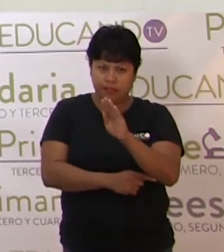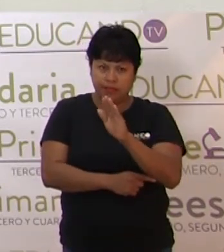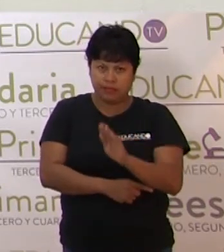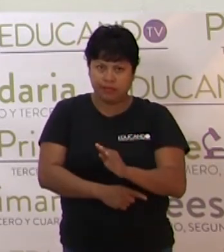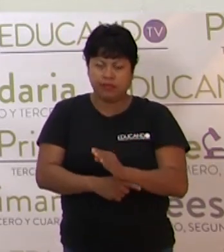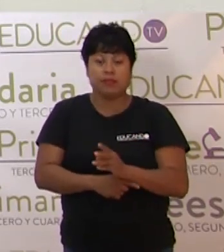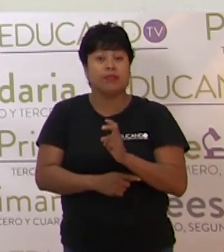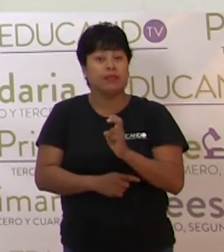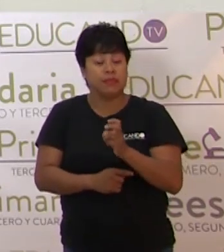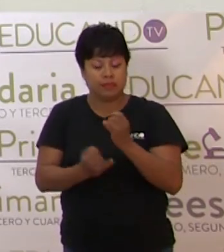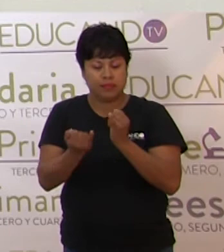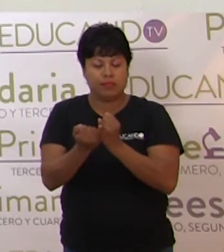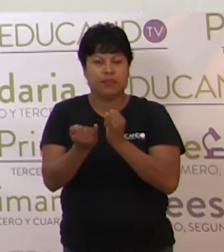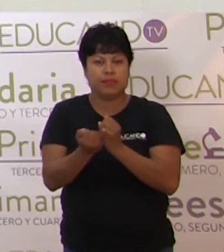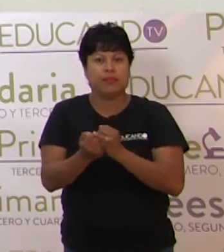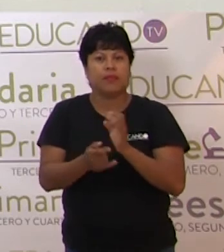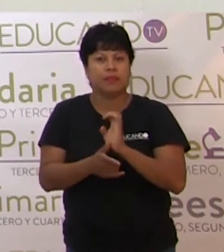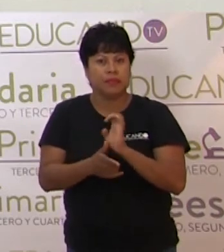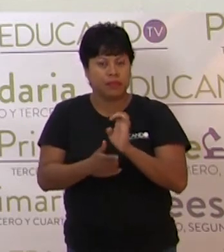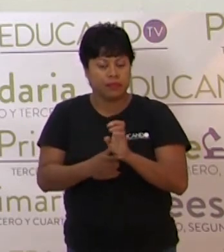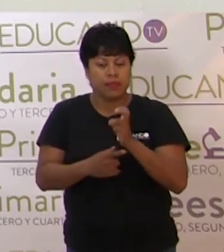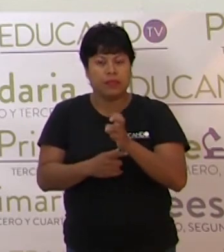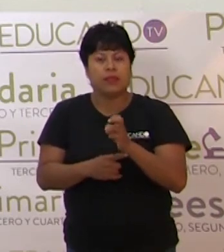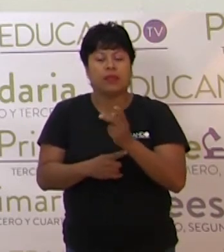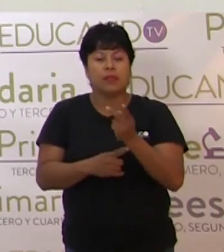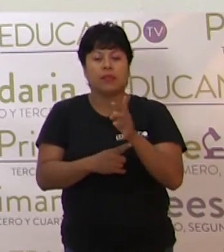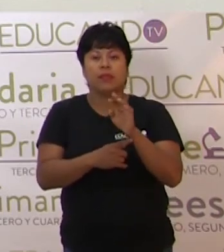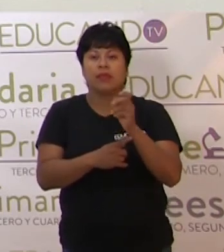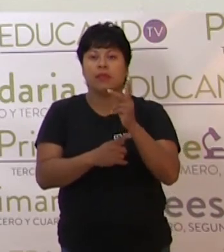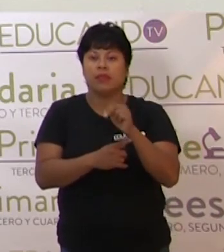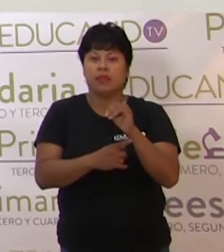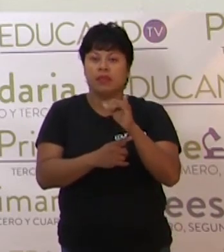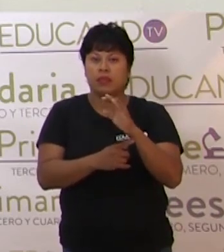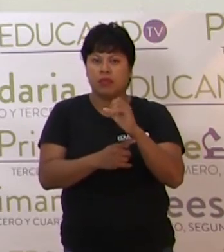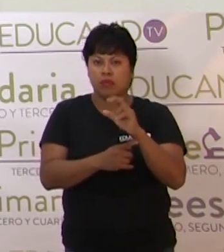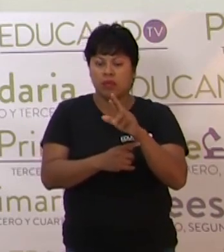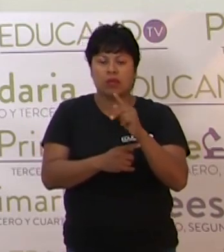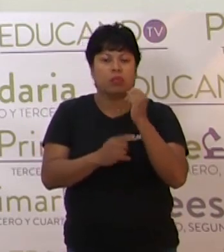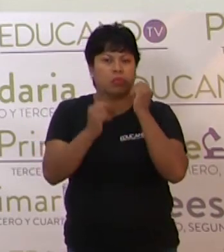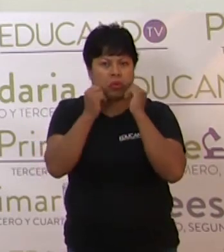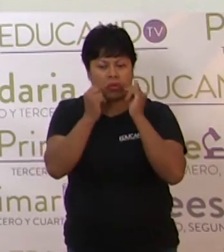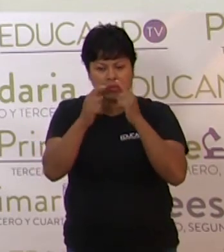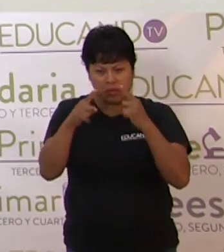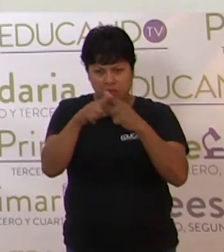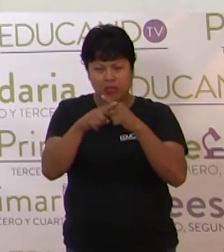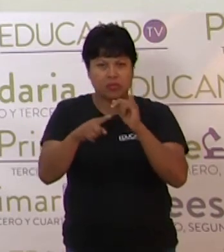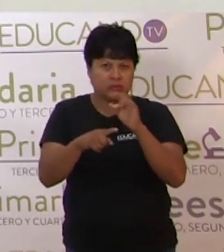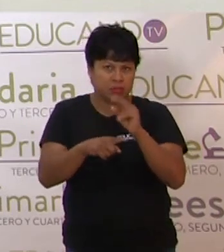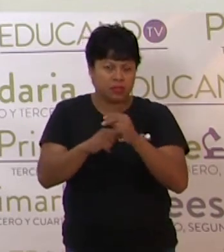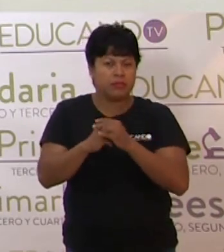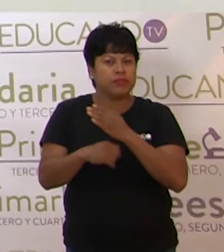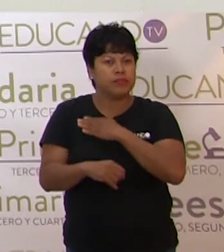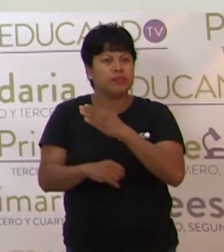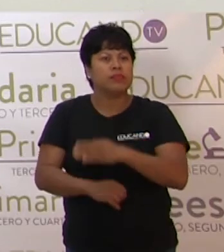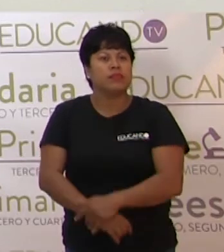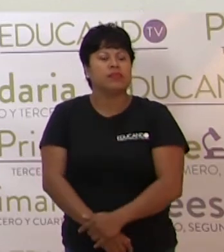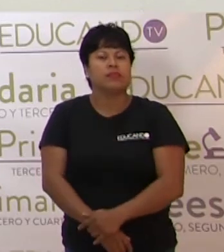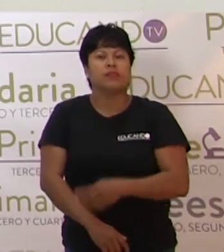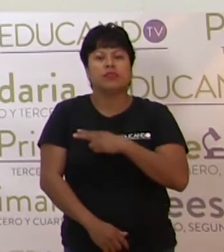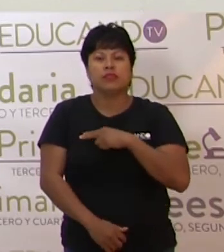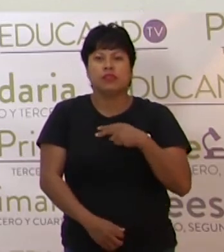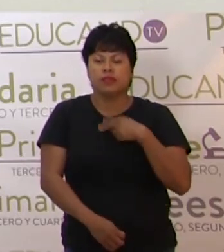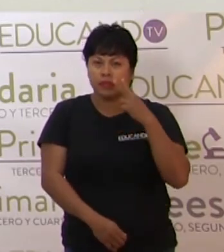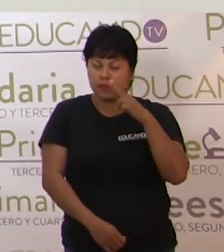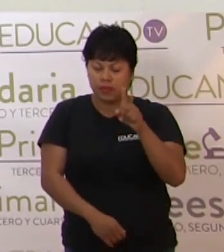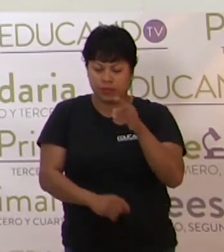y con stewart entonces líneas perpendiculares no importa si tocan o no el vértice y bueno vamos a ver por